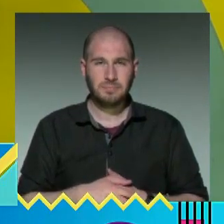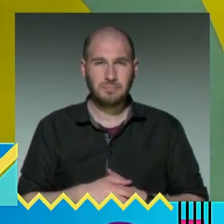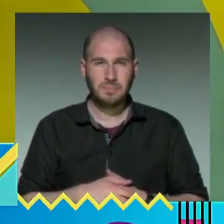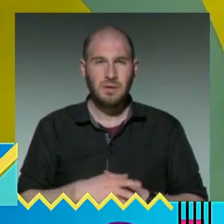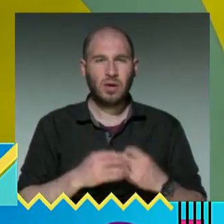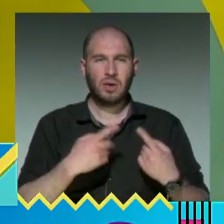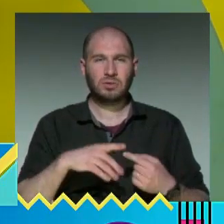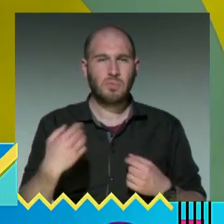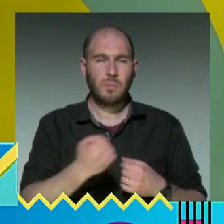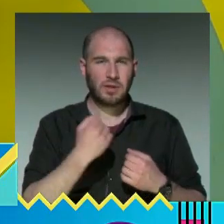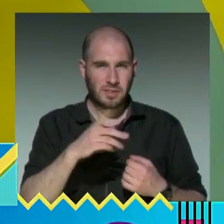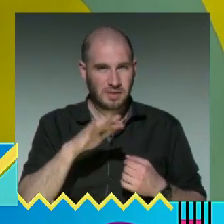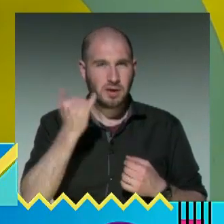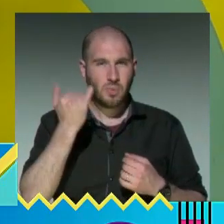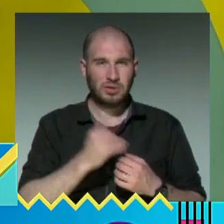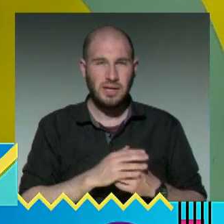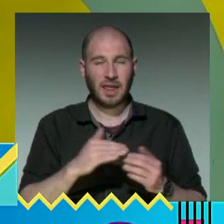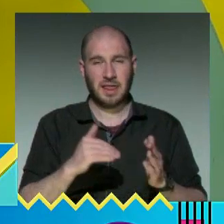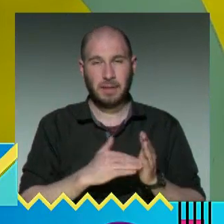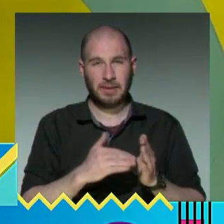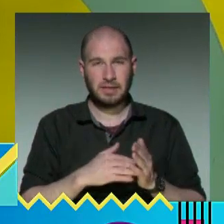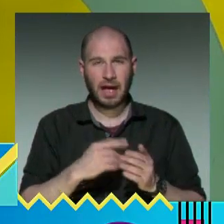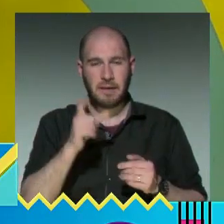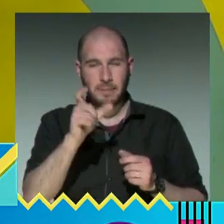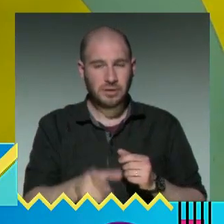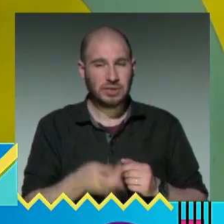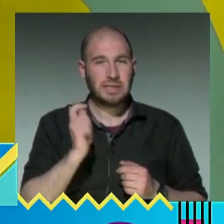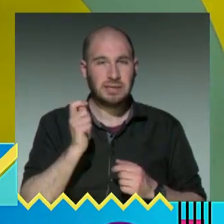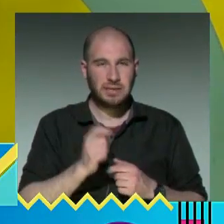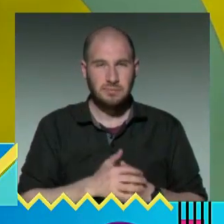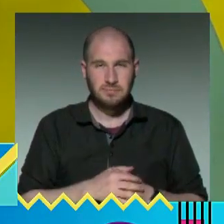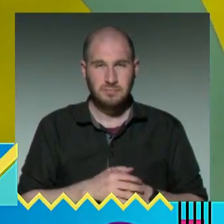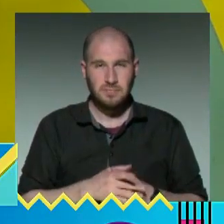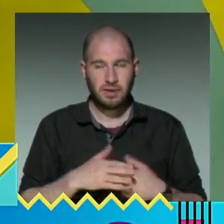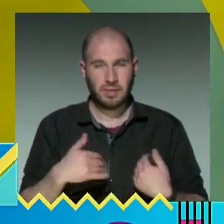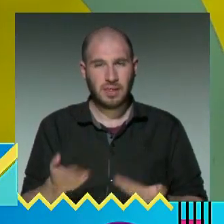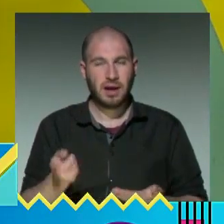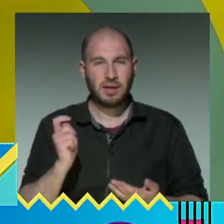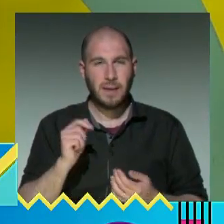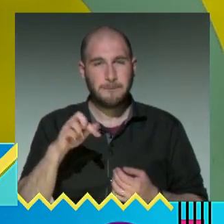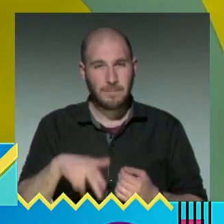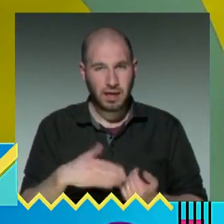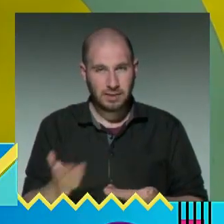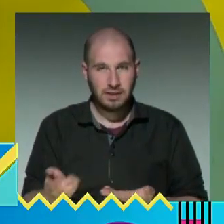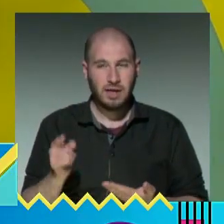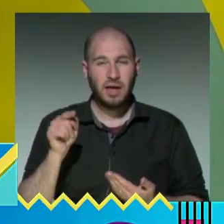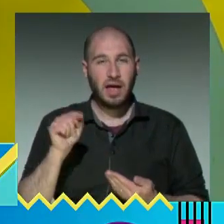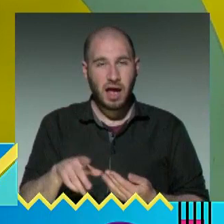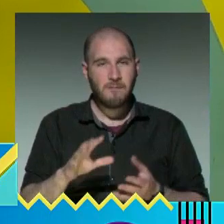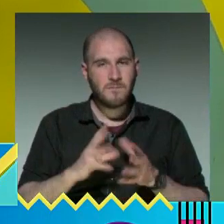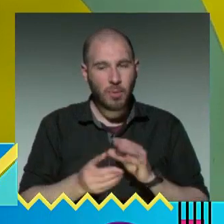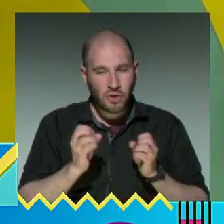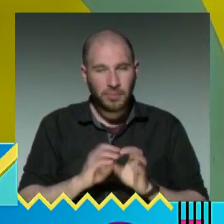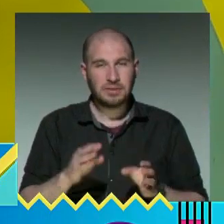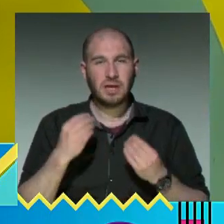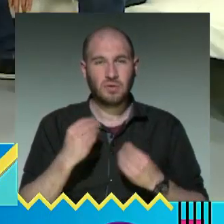lo importante es reconocer en función de a qué sujeto va destinada la política, es cómo se